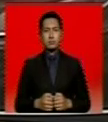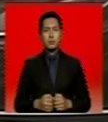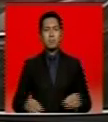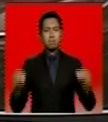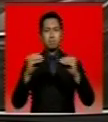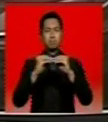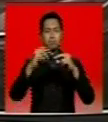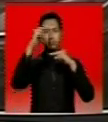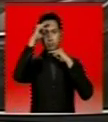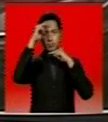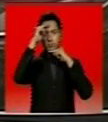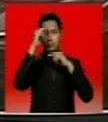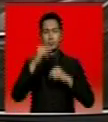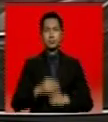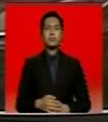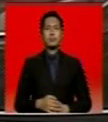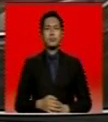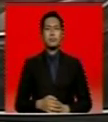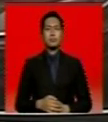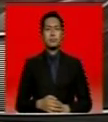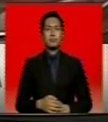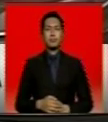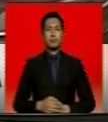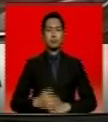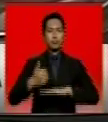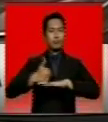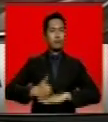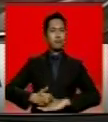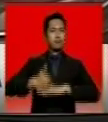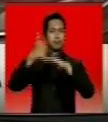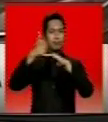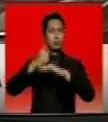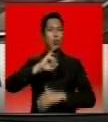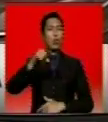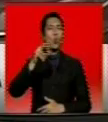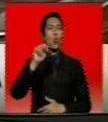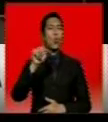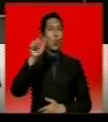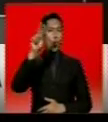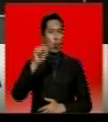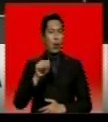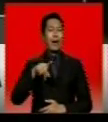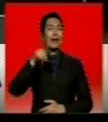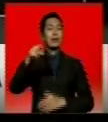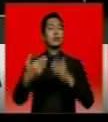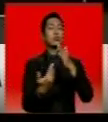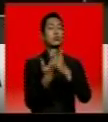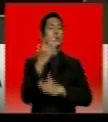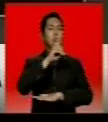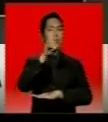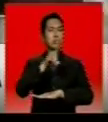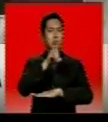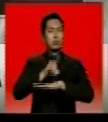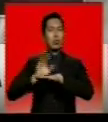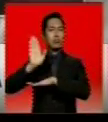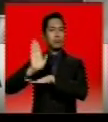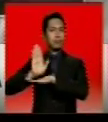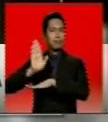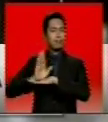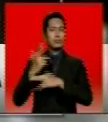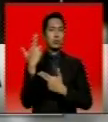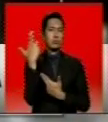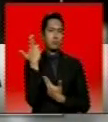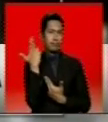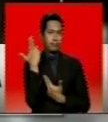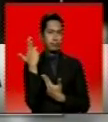tenemos más noticias, amigos televidentes. El brigadier general Juan Francisco Vicero es el nuevo director del Instituto de Seguridad Social de las